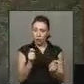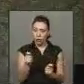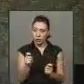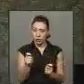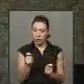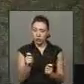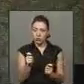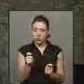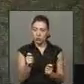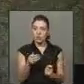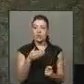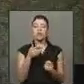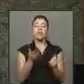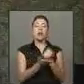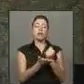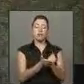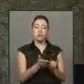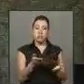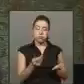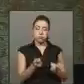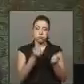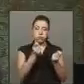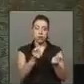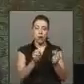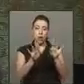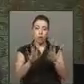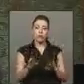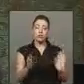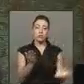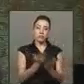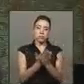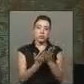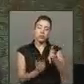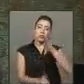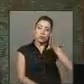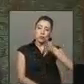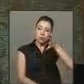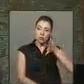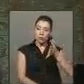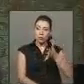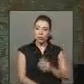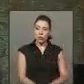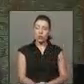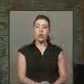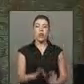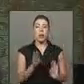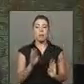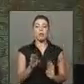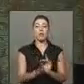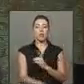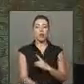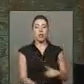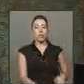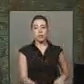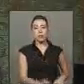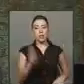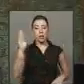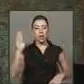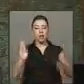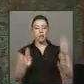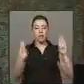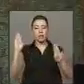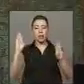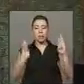Se despachará el oficio solicitado por usted. Se juntará texto de su intervención con la adhesión de los parlamentarios que están